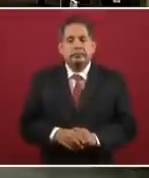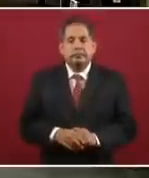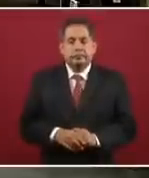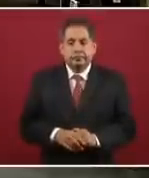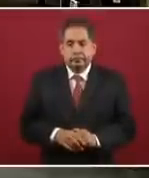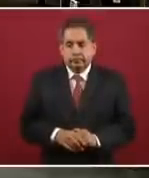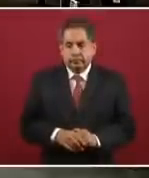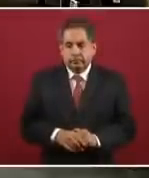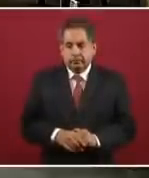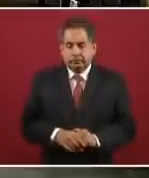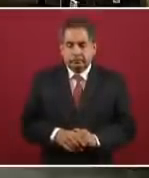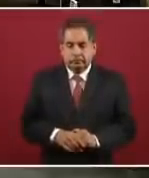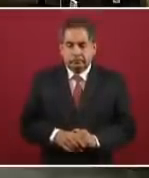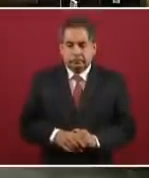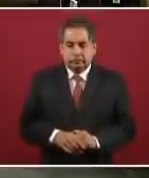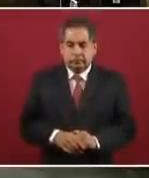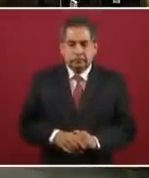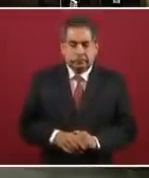Hasta allá atrás.